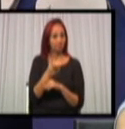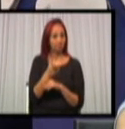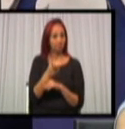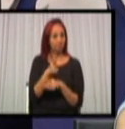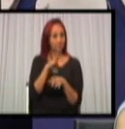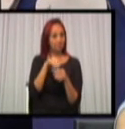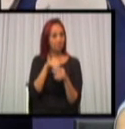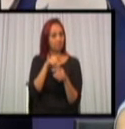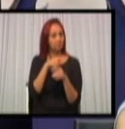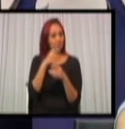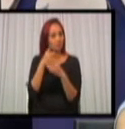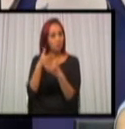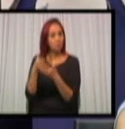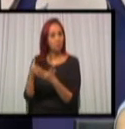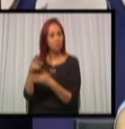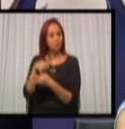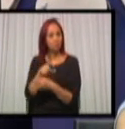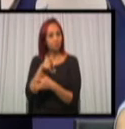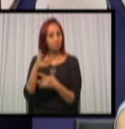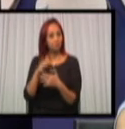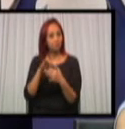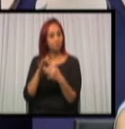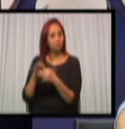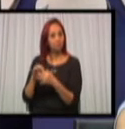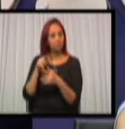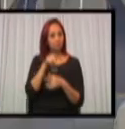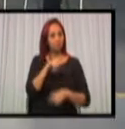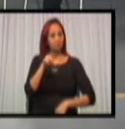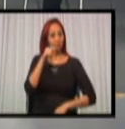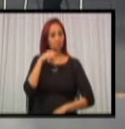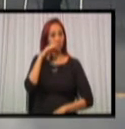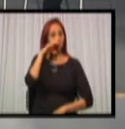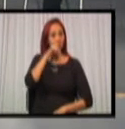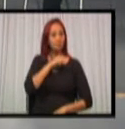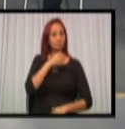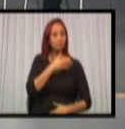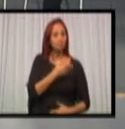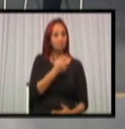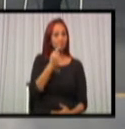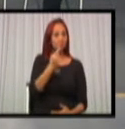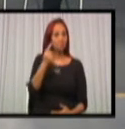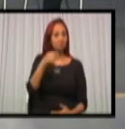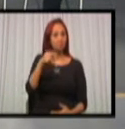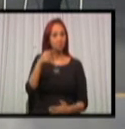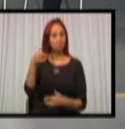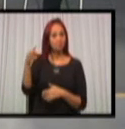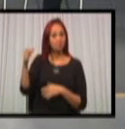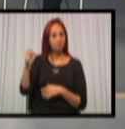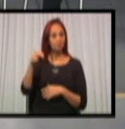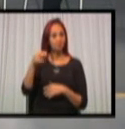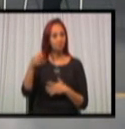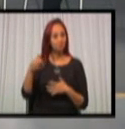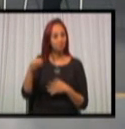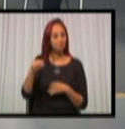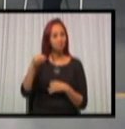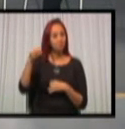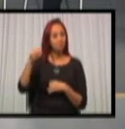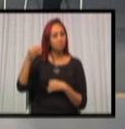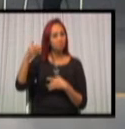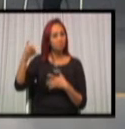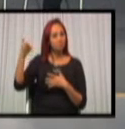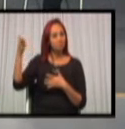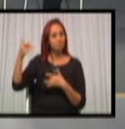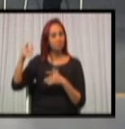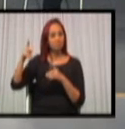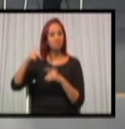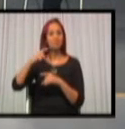Dentro de las propuestas que ustedes están haciendo, ¿están tomando en cuenta cada una de estas cosas? Muchas de las cosas que